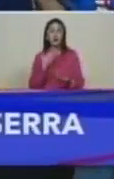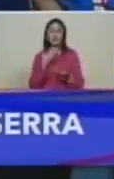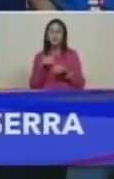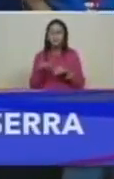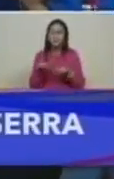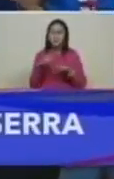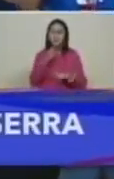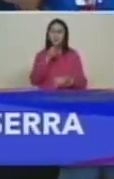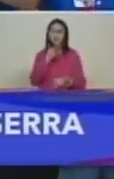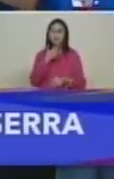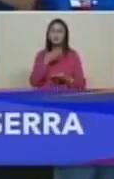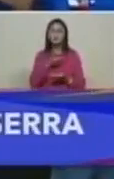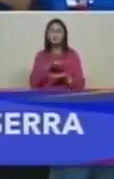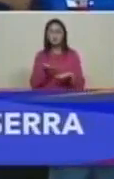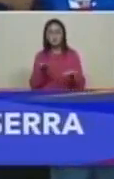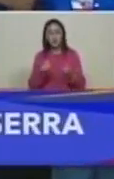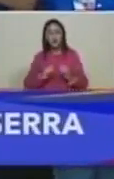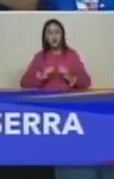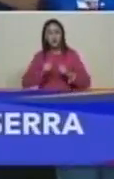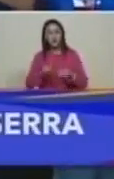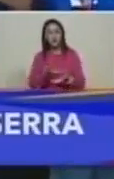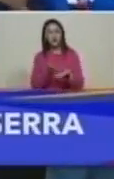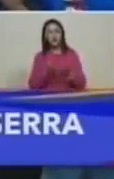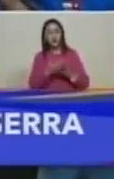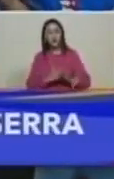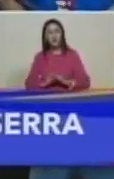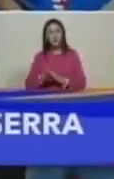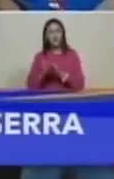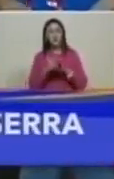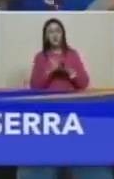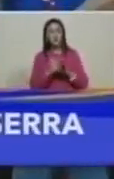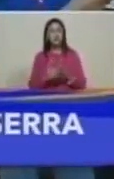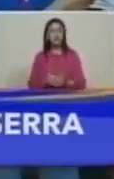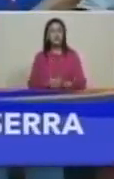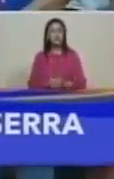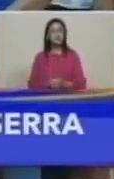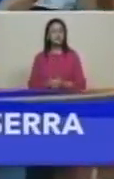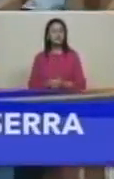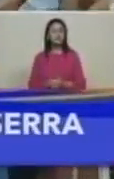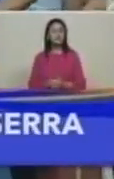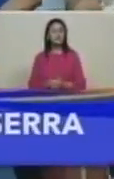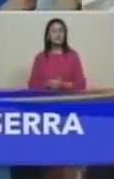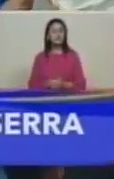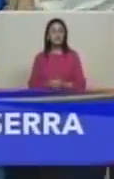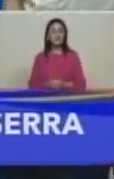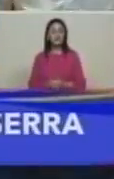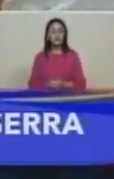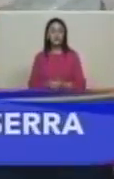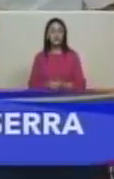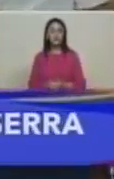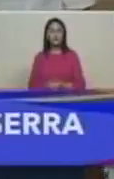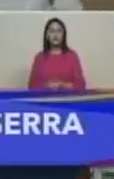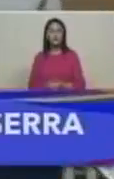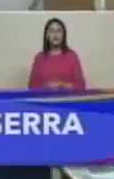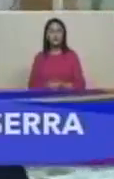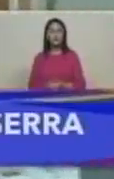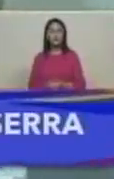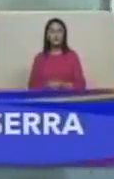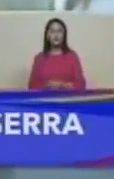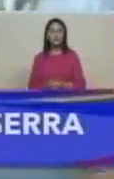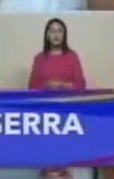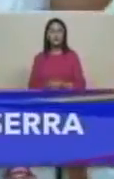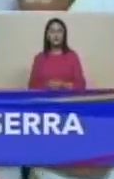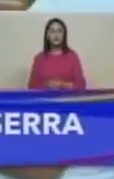bellas que usted hoy día le está entregando a esta comunidad. Sí, rapidito para pasar a lo que es el circuito de salud.